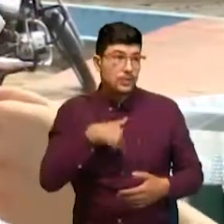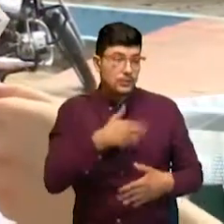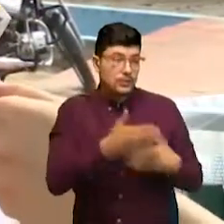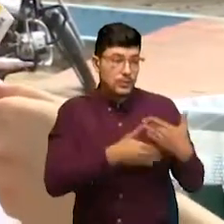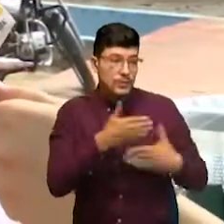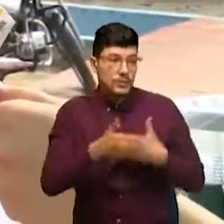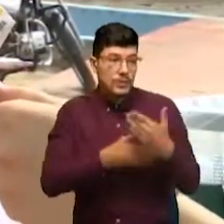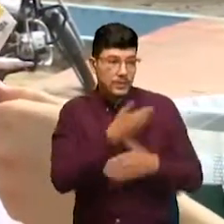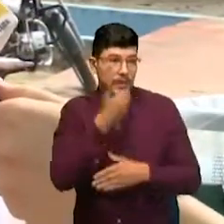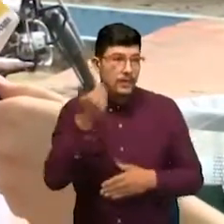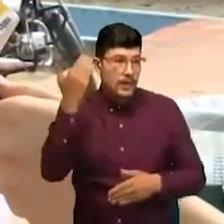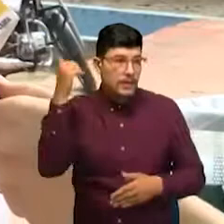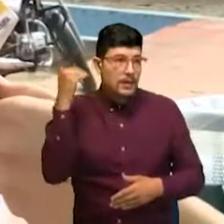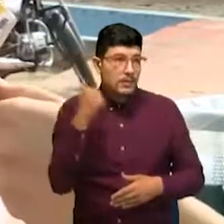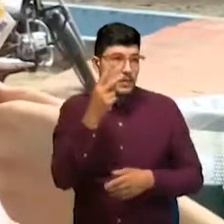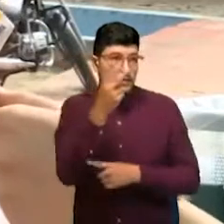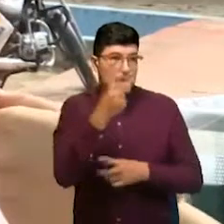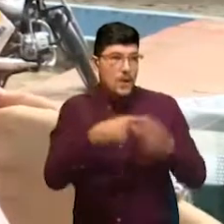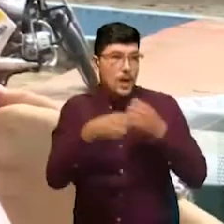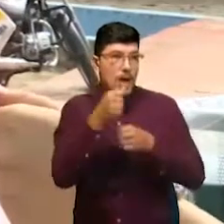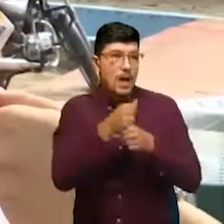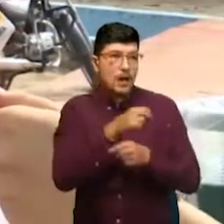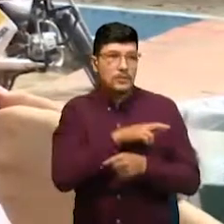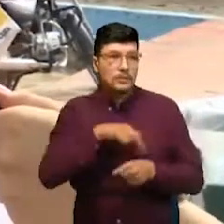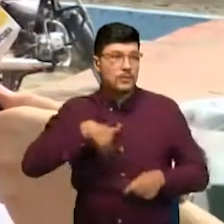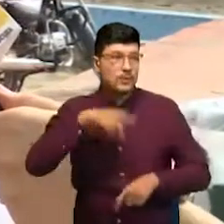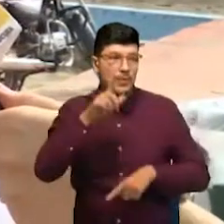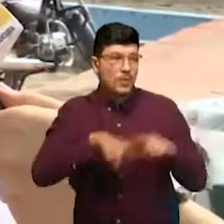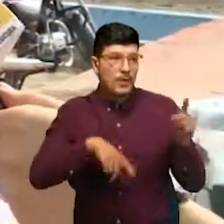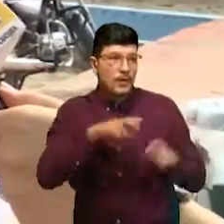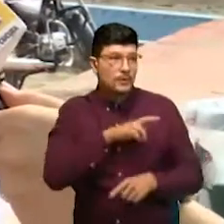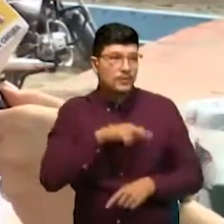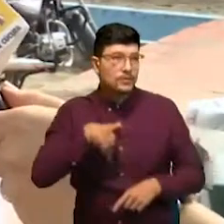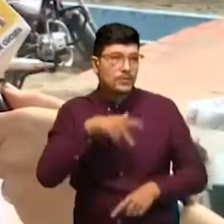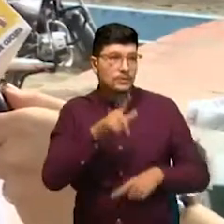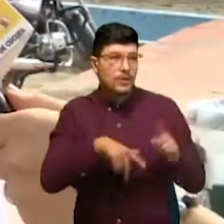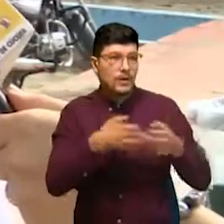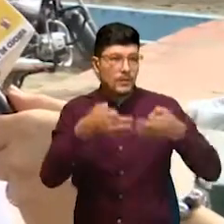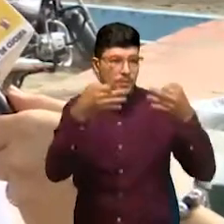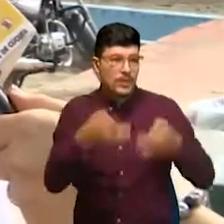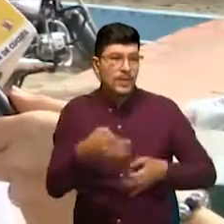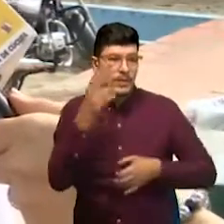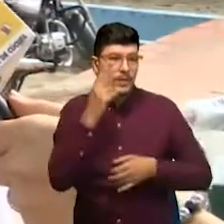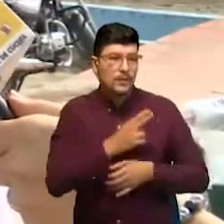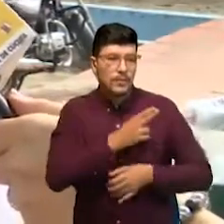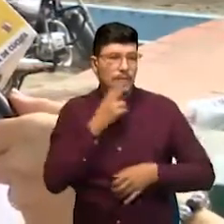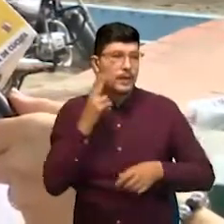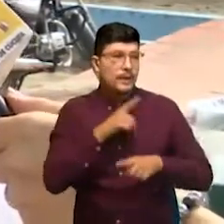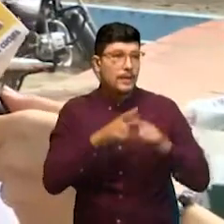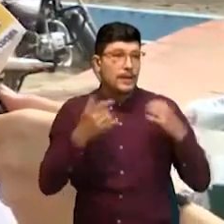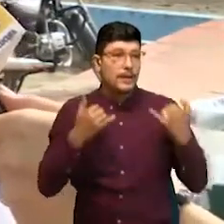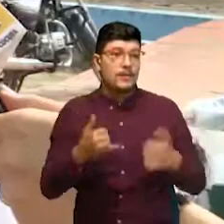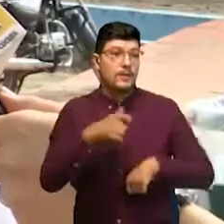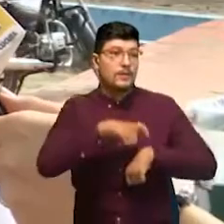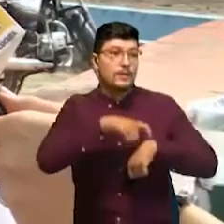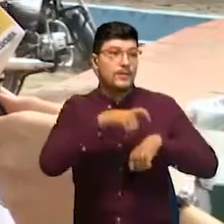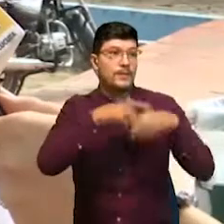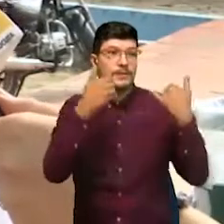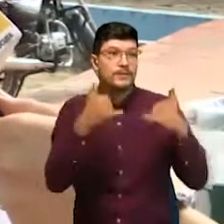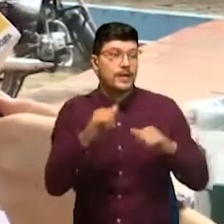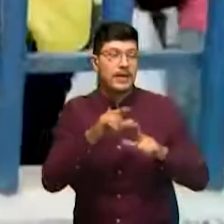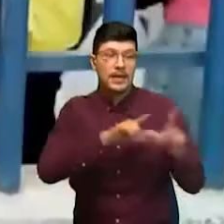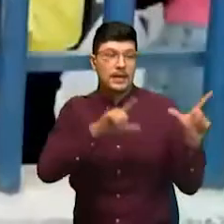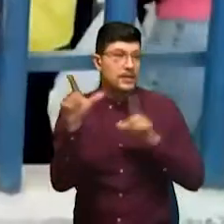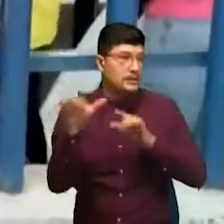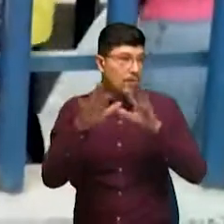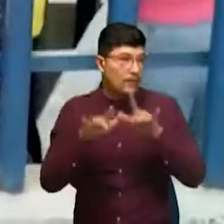contrapesos en el sentido de que no podíamos cumplirle este compromiso que se adquiere con ello en este momento ya hace tesorería me